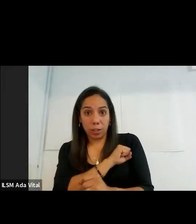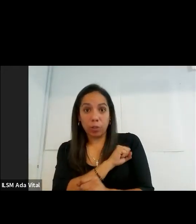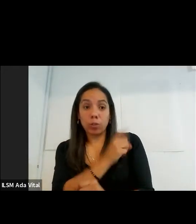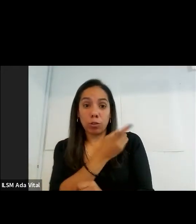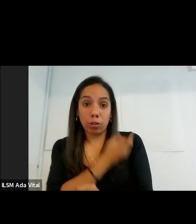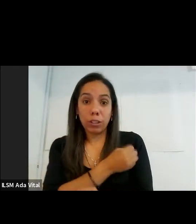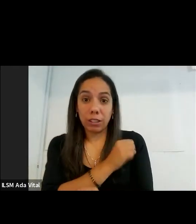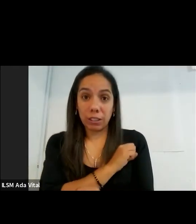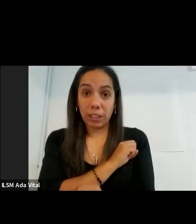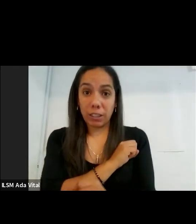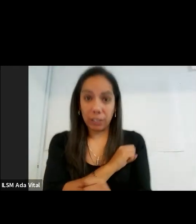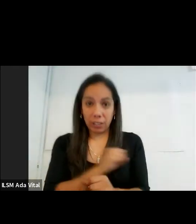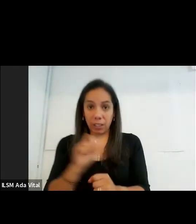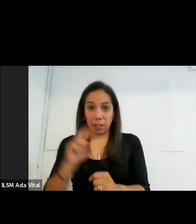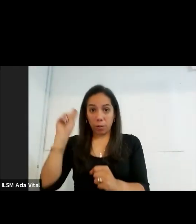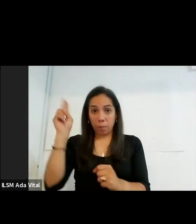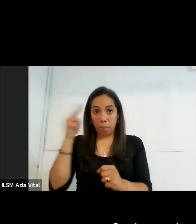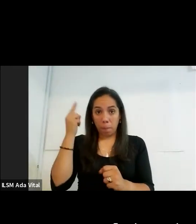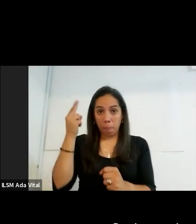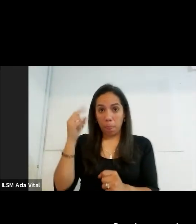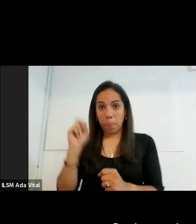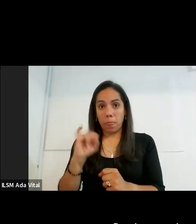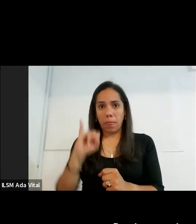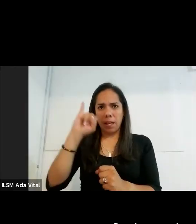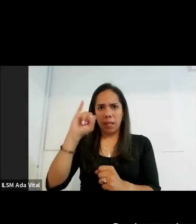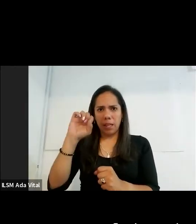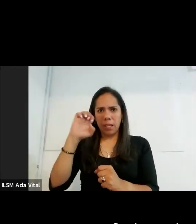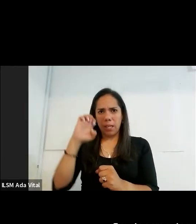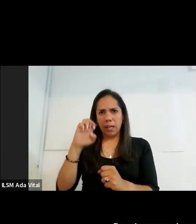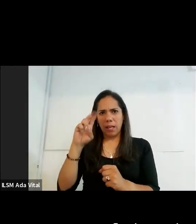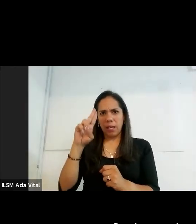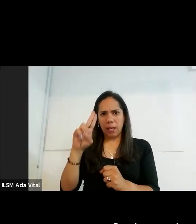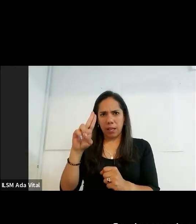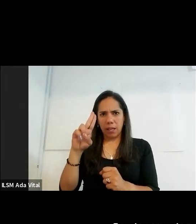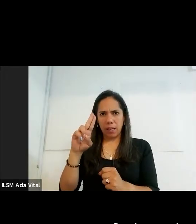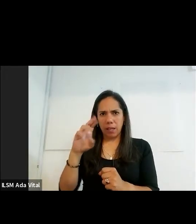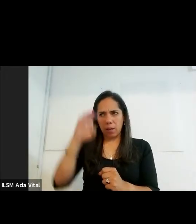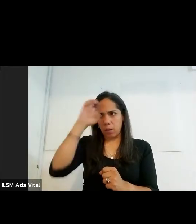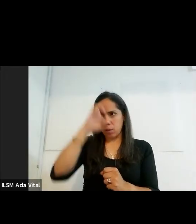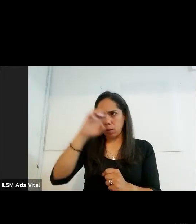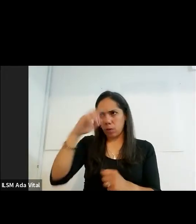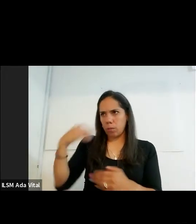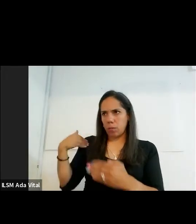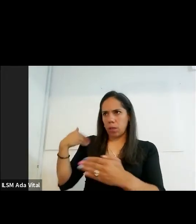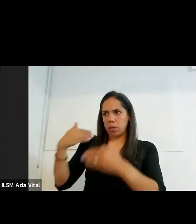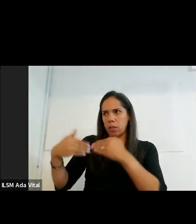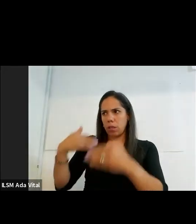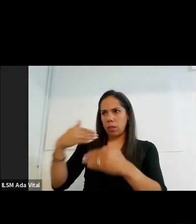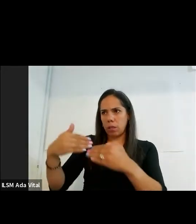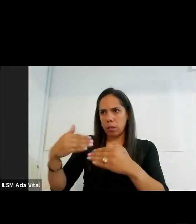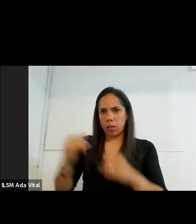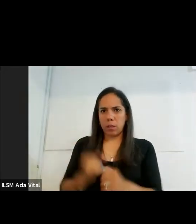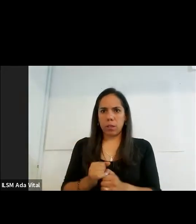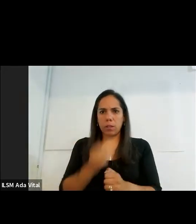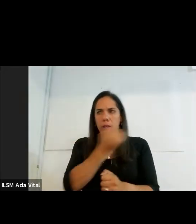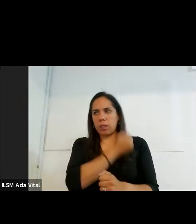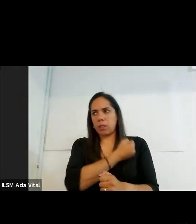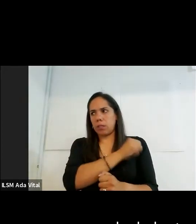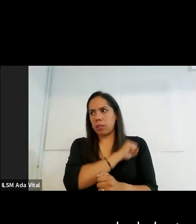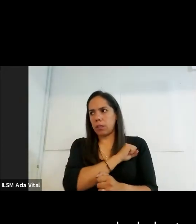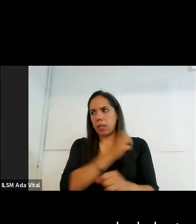por la IEU. Su trayectoria se ha desarrollado principalmente en el Instituto de Salud del Estado de